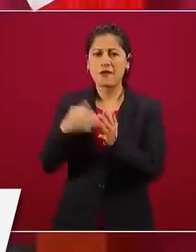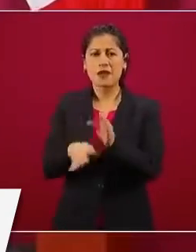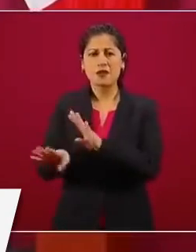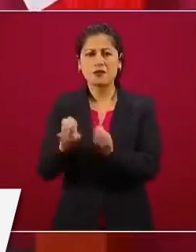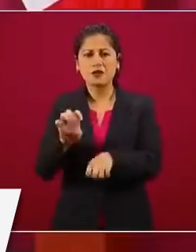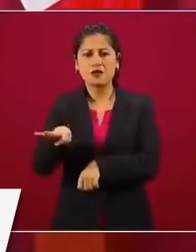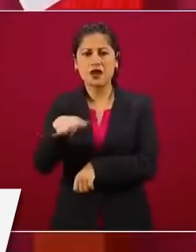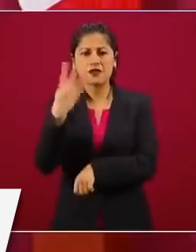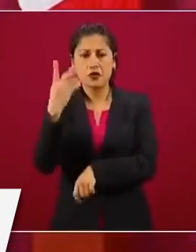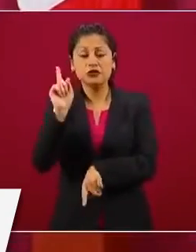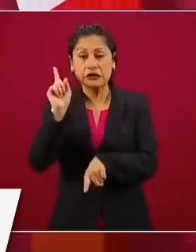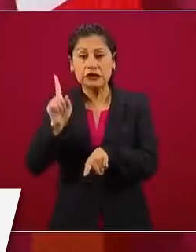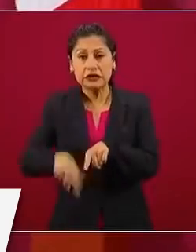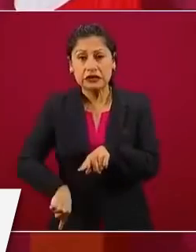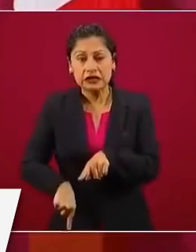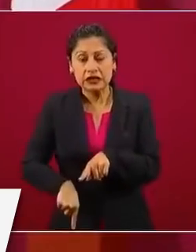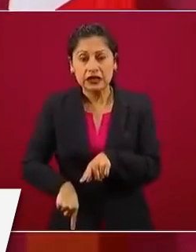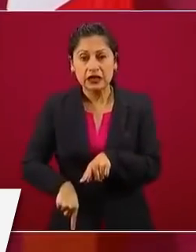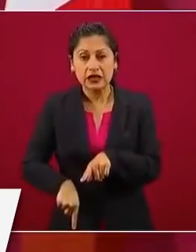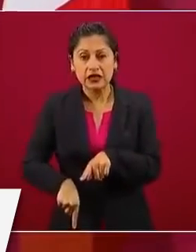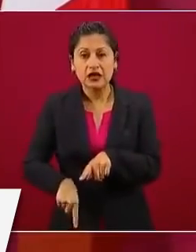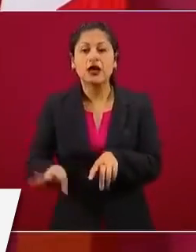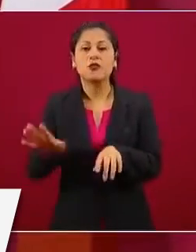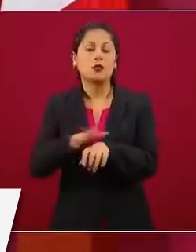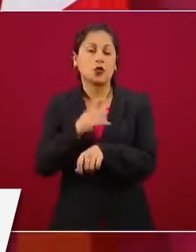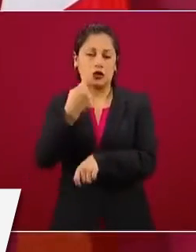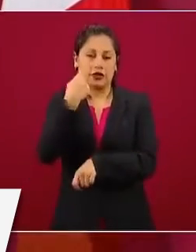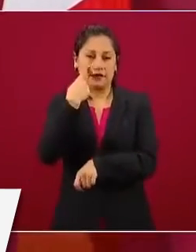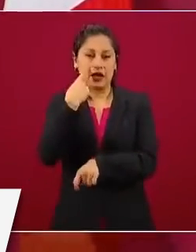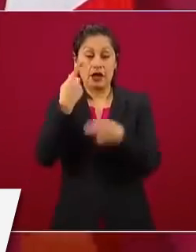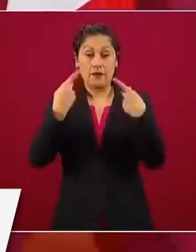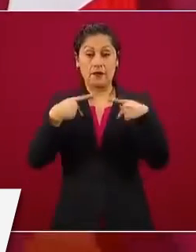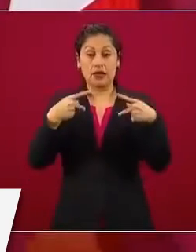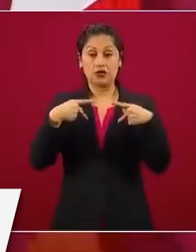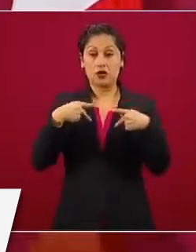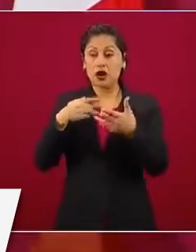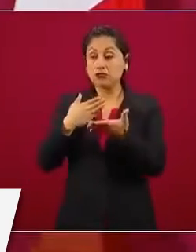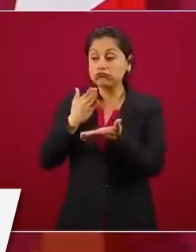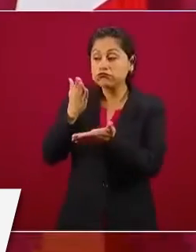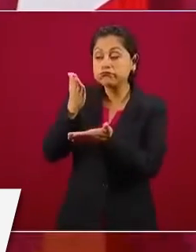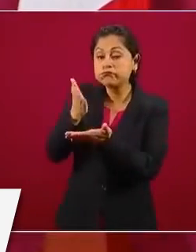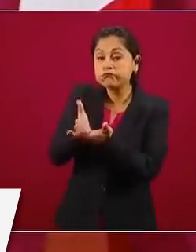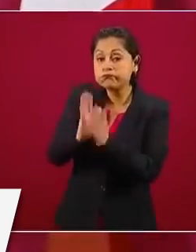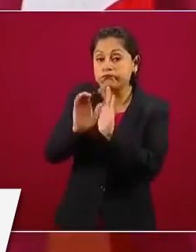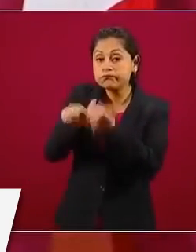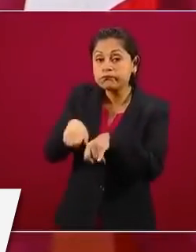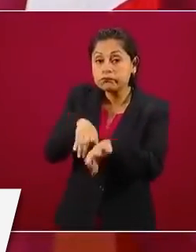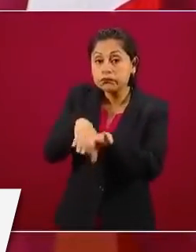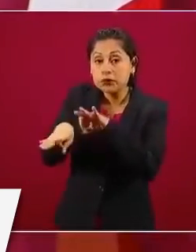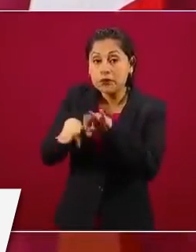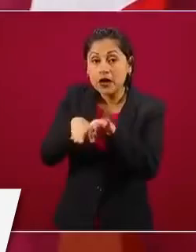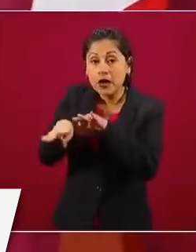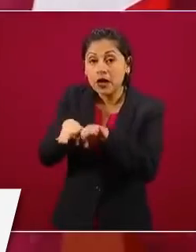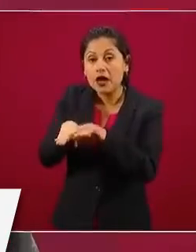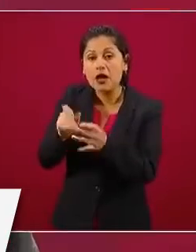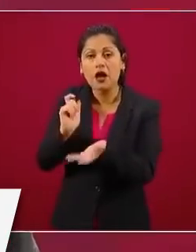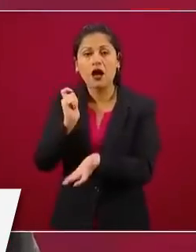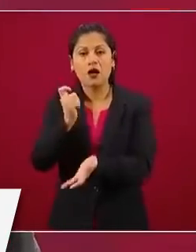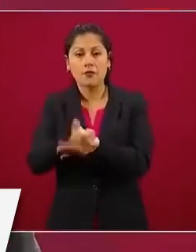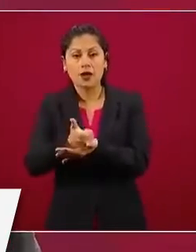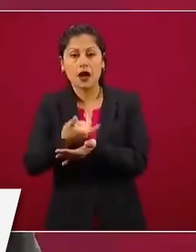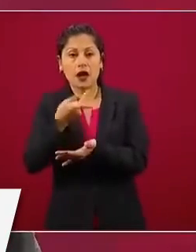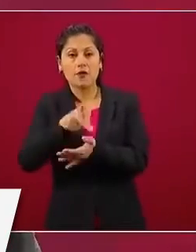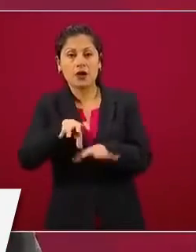porque al que le adelantaban un dinero, ¿sí?, ya no lo dejaban libre,